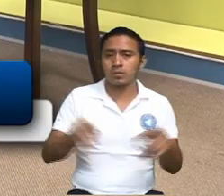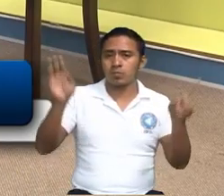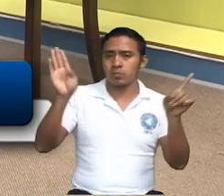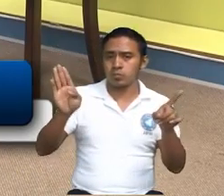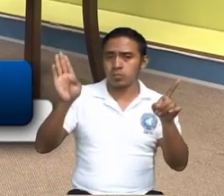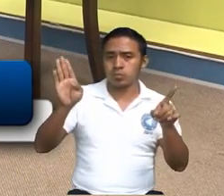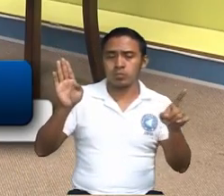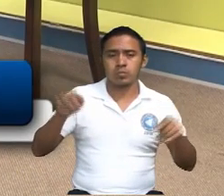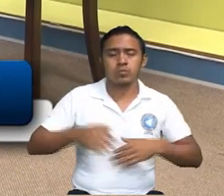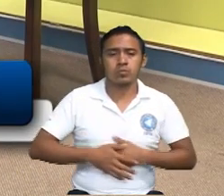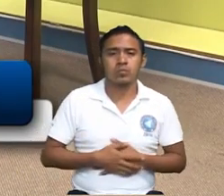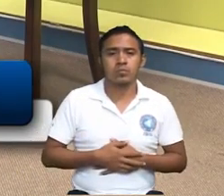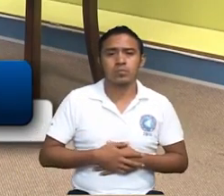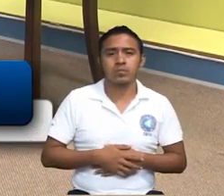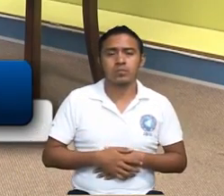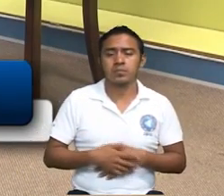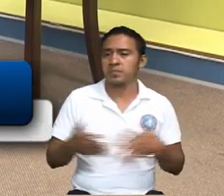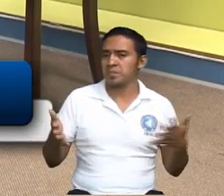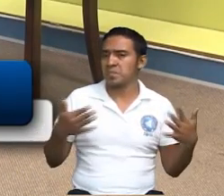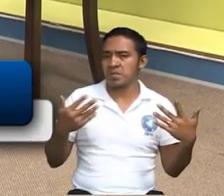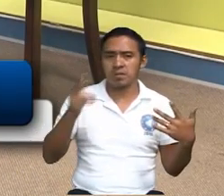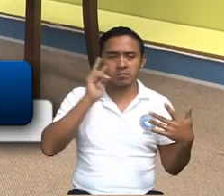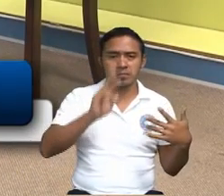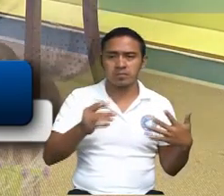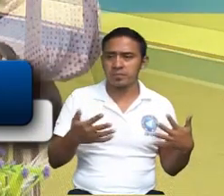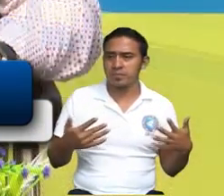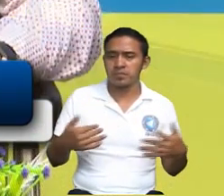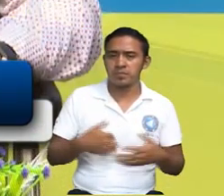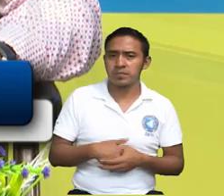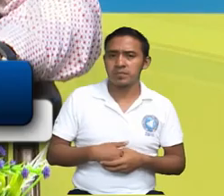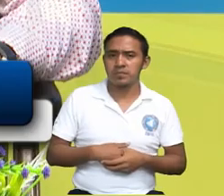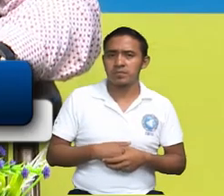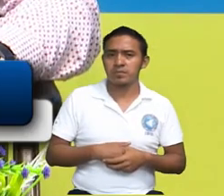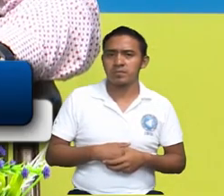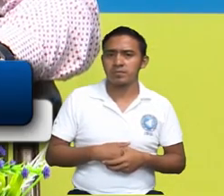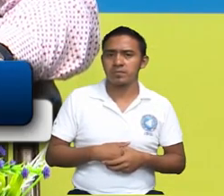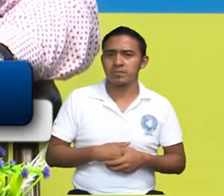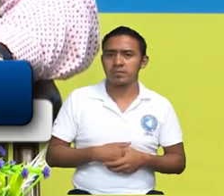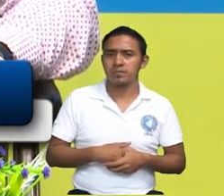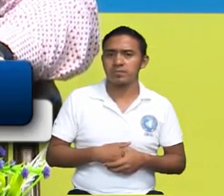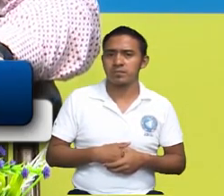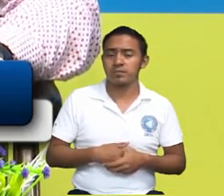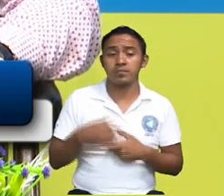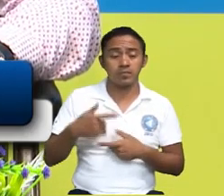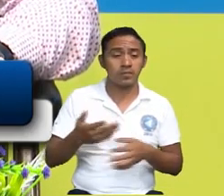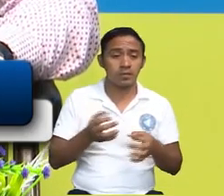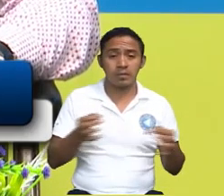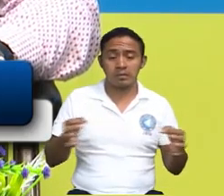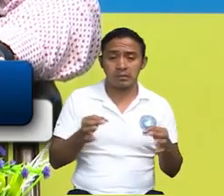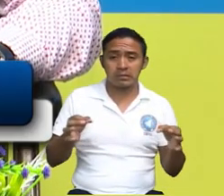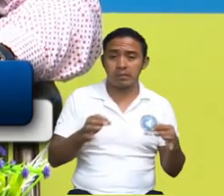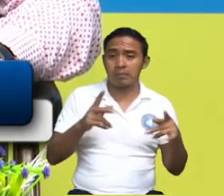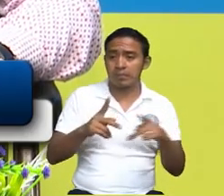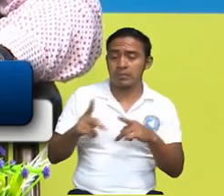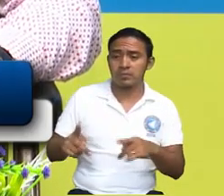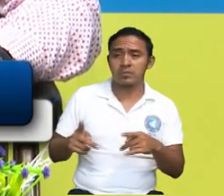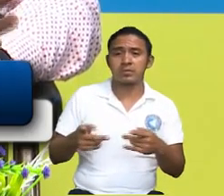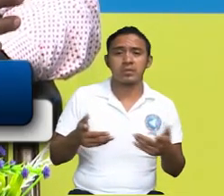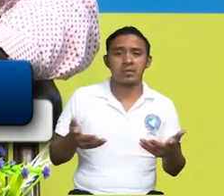Bolaño. Esto no, si no se tomaba en serio la salud de los